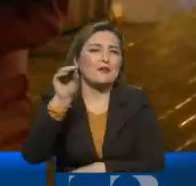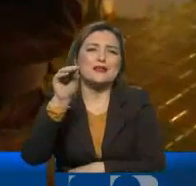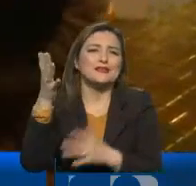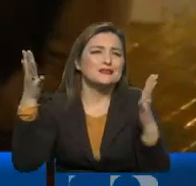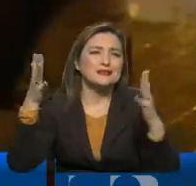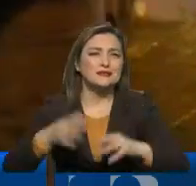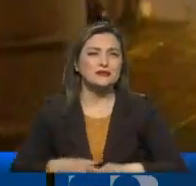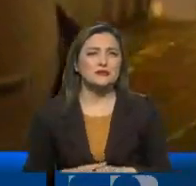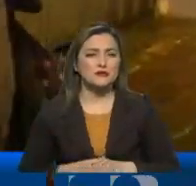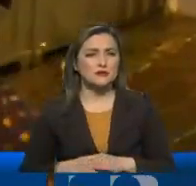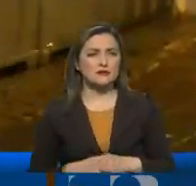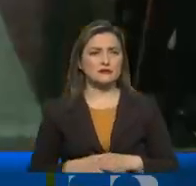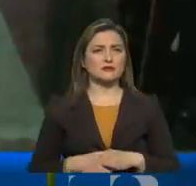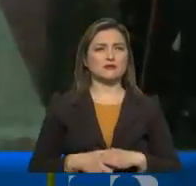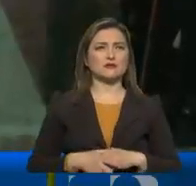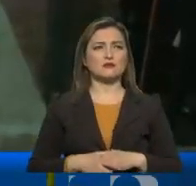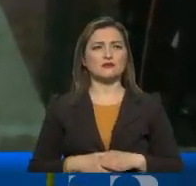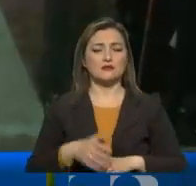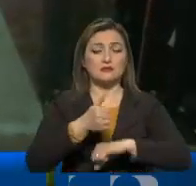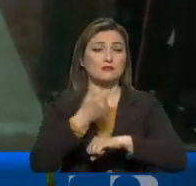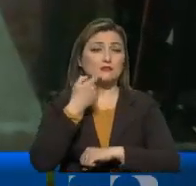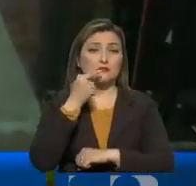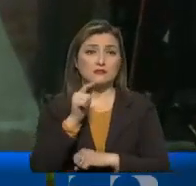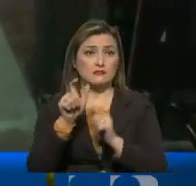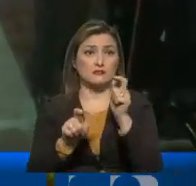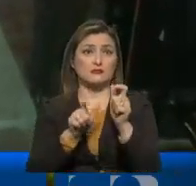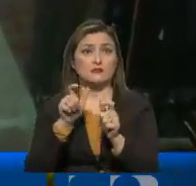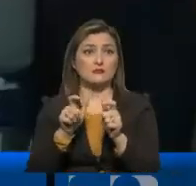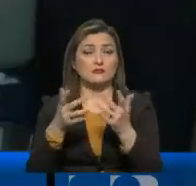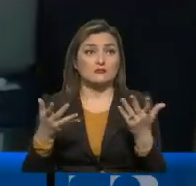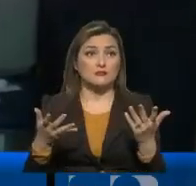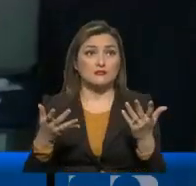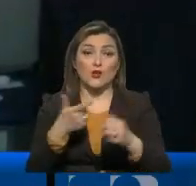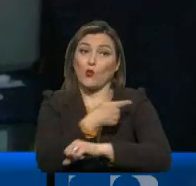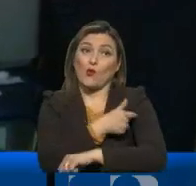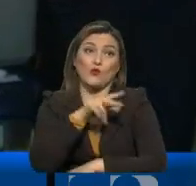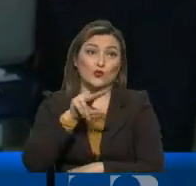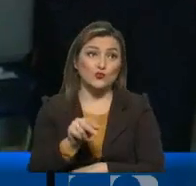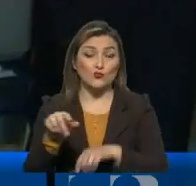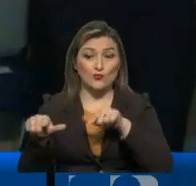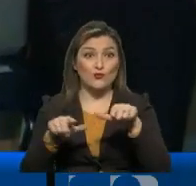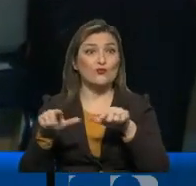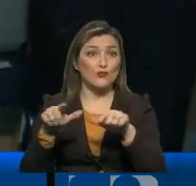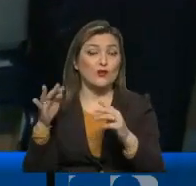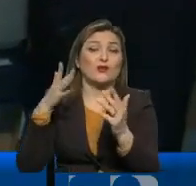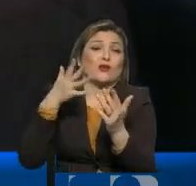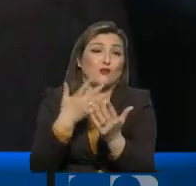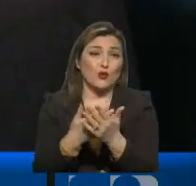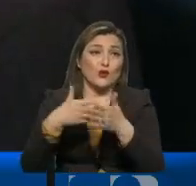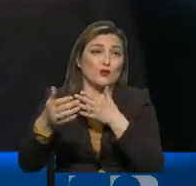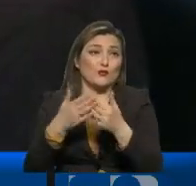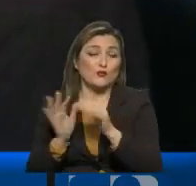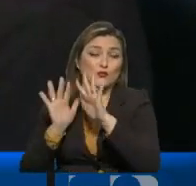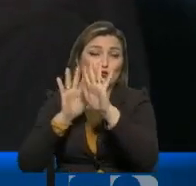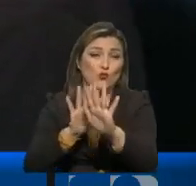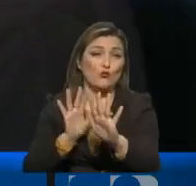autoridades lo que ocasionó este indignante episodio fue que personas que no tenían que vacunarse en ese centro acudieron de todas formas